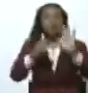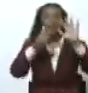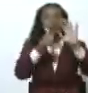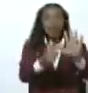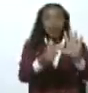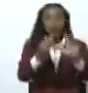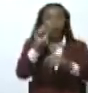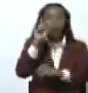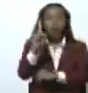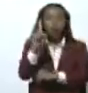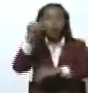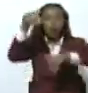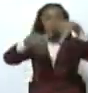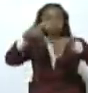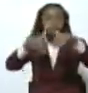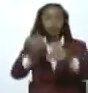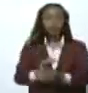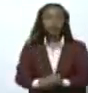64.601 votos,